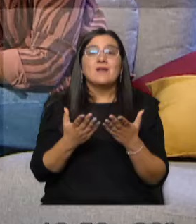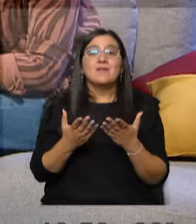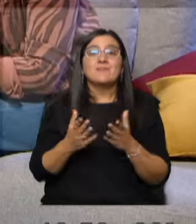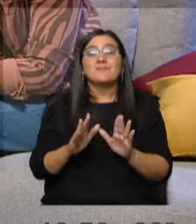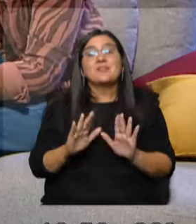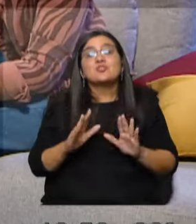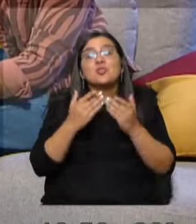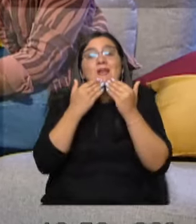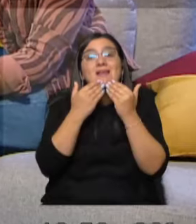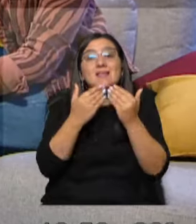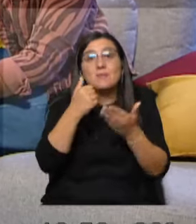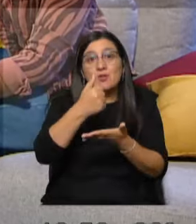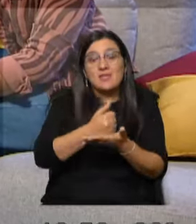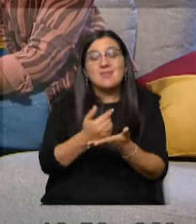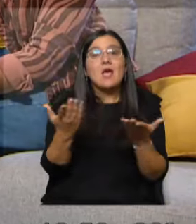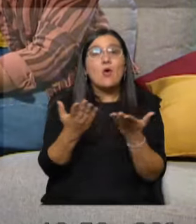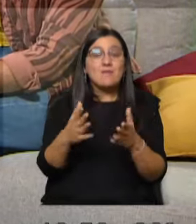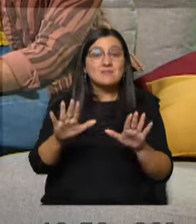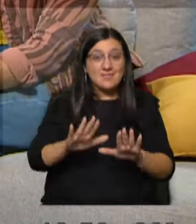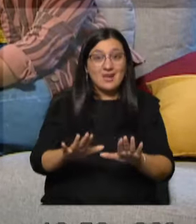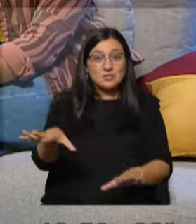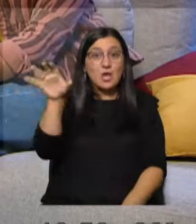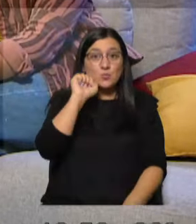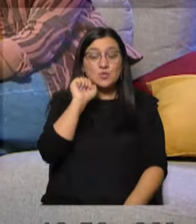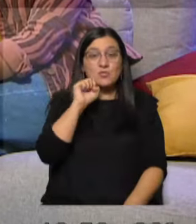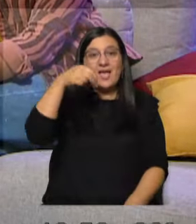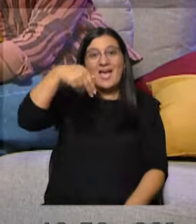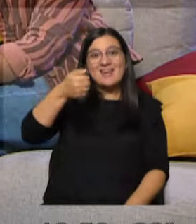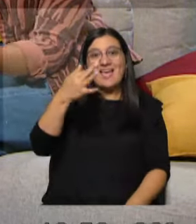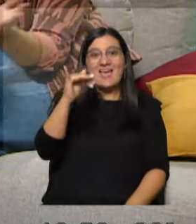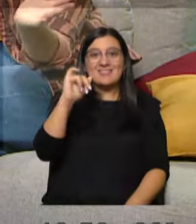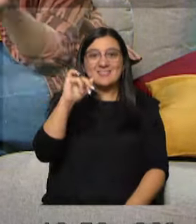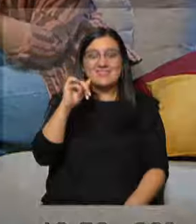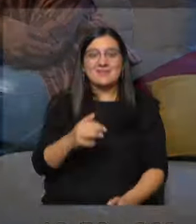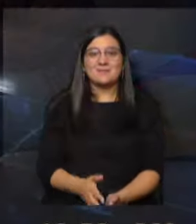nada que decirles que gracias por estar ahí y nos vamos a quedar disfrutando de Nati. Adelante.